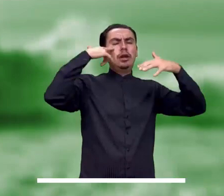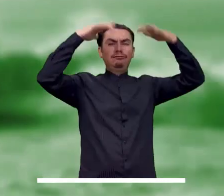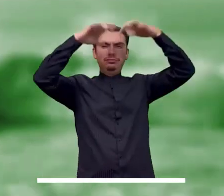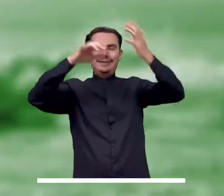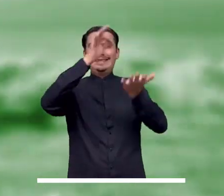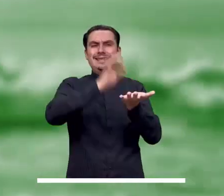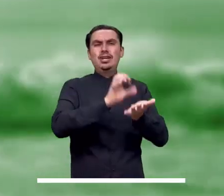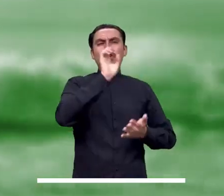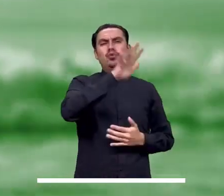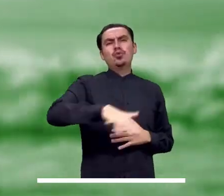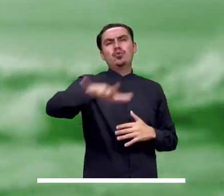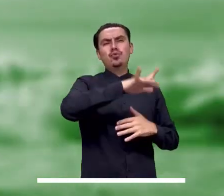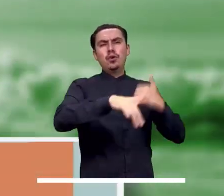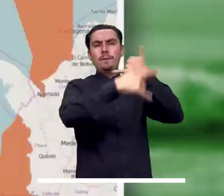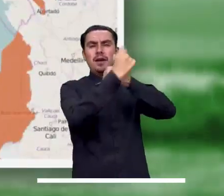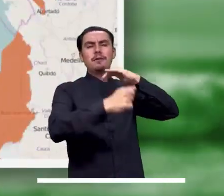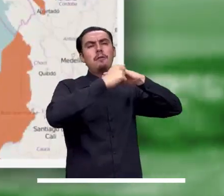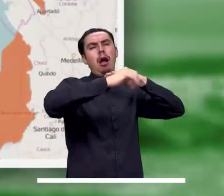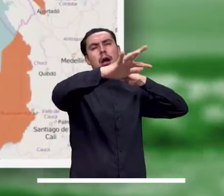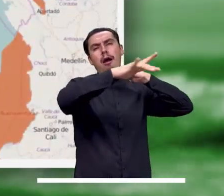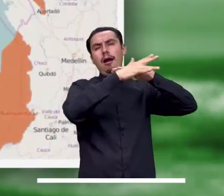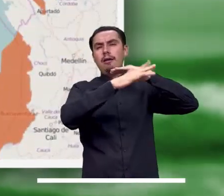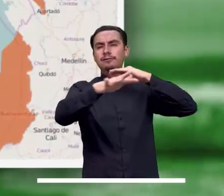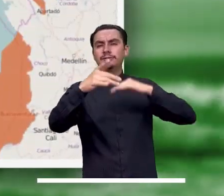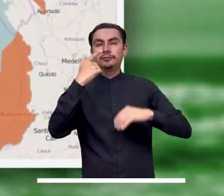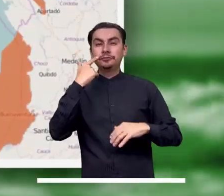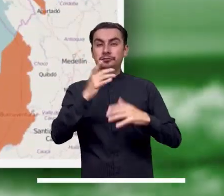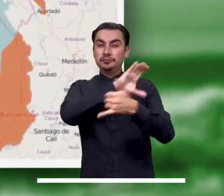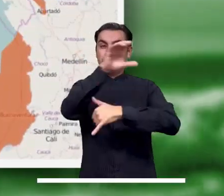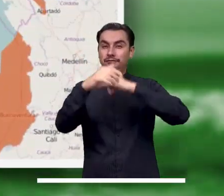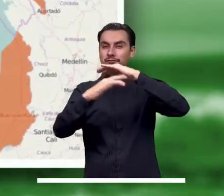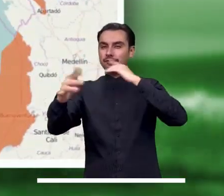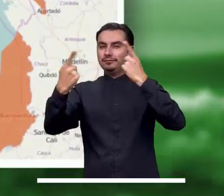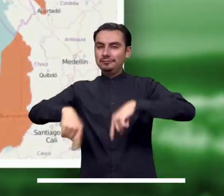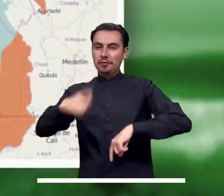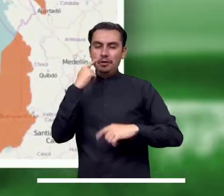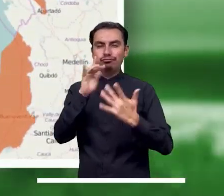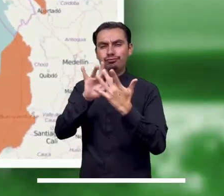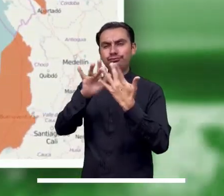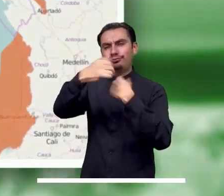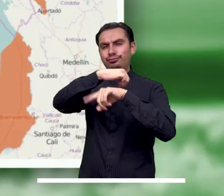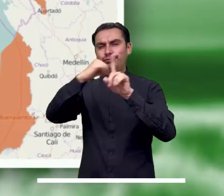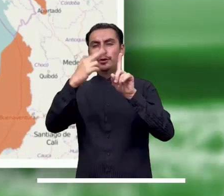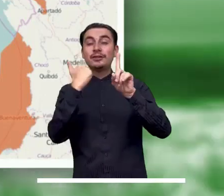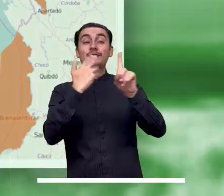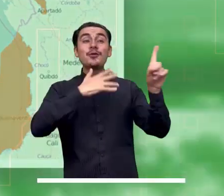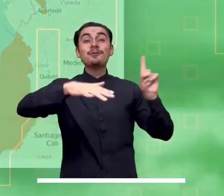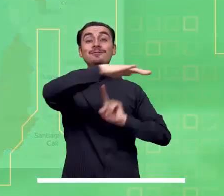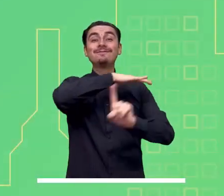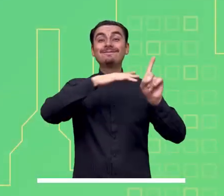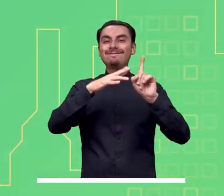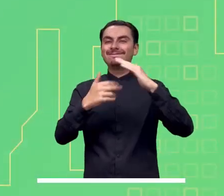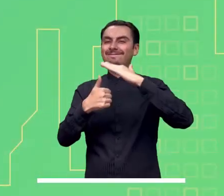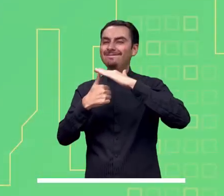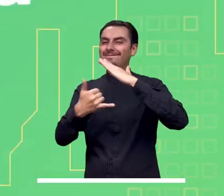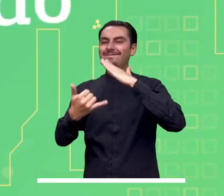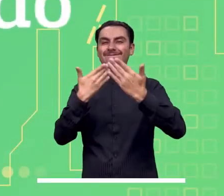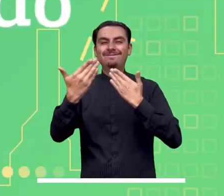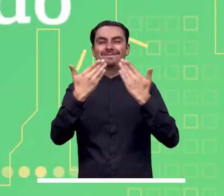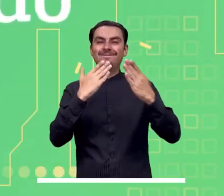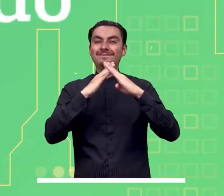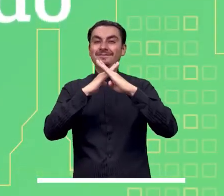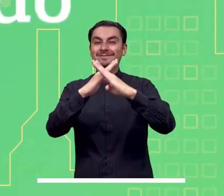deslizamientos alerta naranja por tiempo lluvioso en el mar Caribe y en el norte del océano Pacífico síguenos en